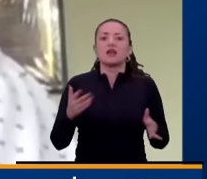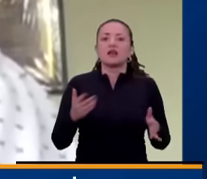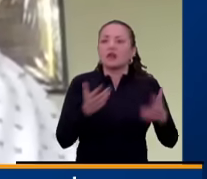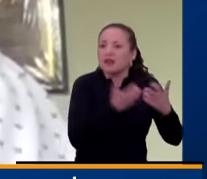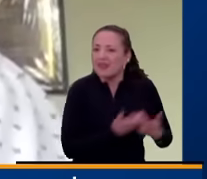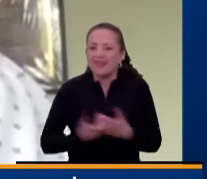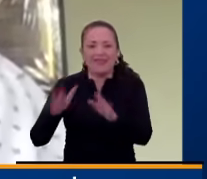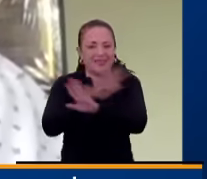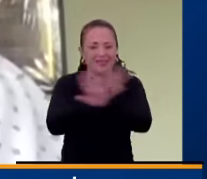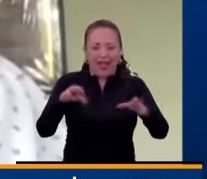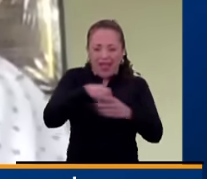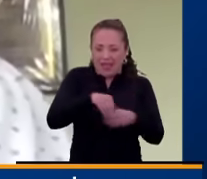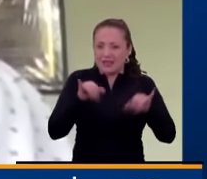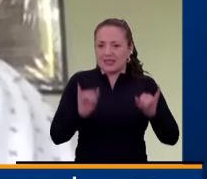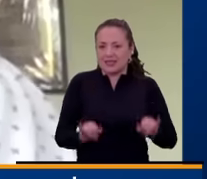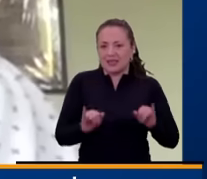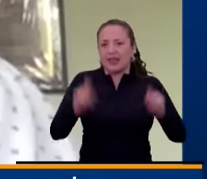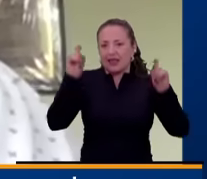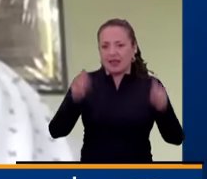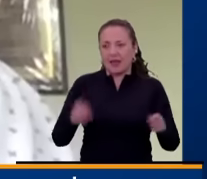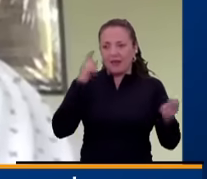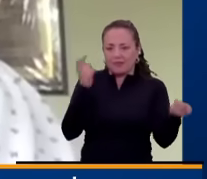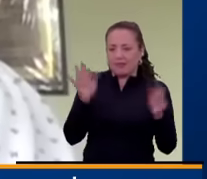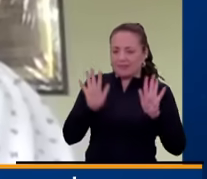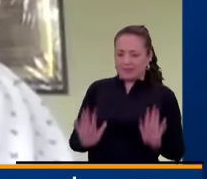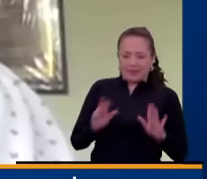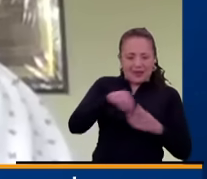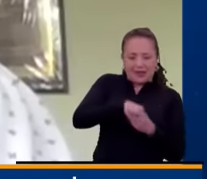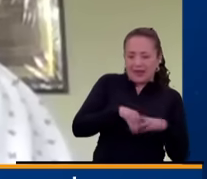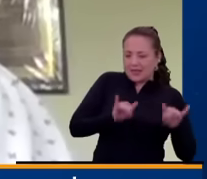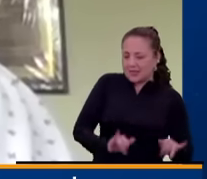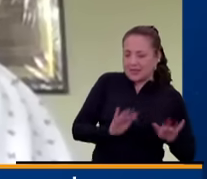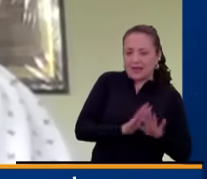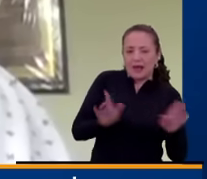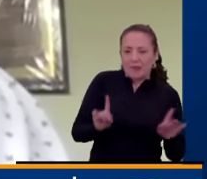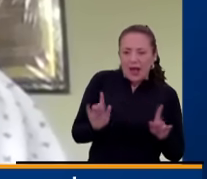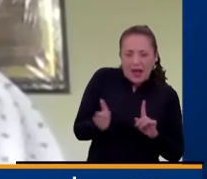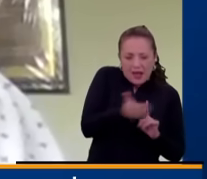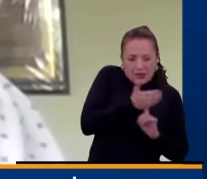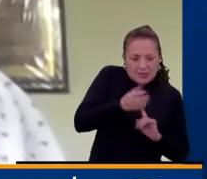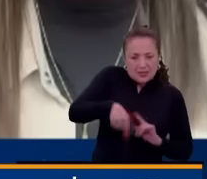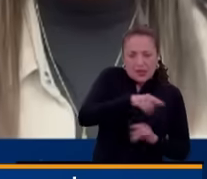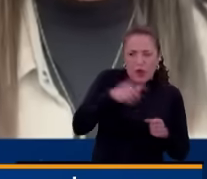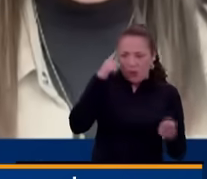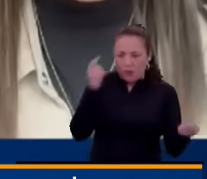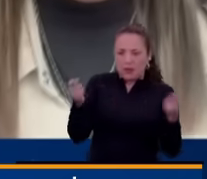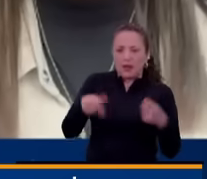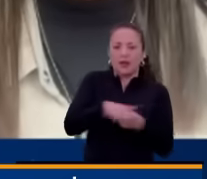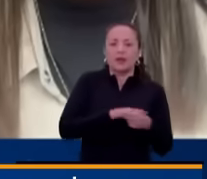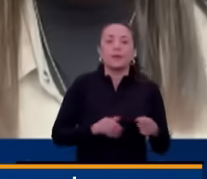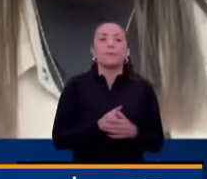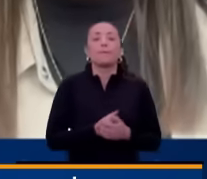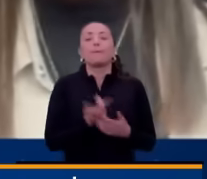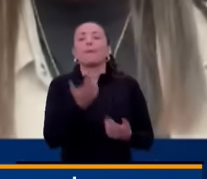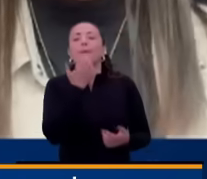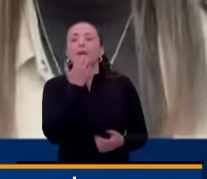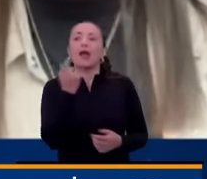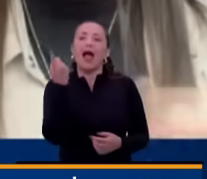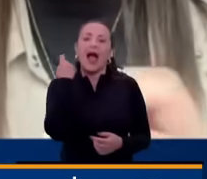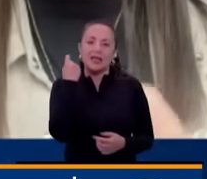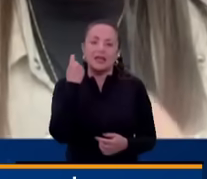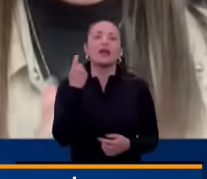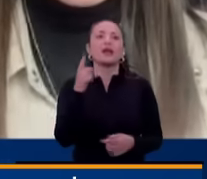nadie en esos momentos porque teníamos que permanecer ahí para salvaguardar un poco la situación. El caso, por ejemplo, de ayer